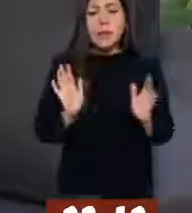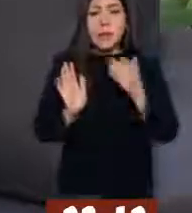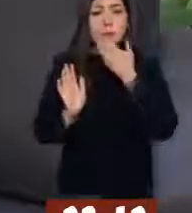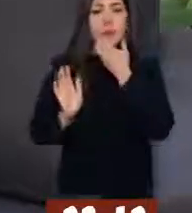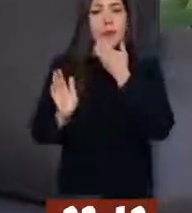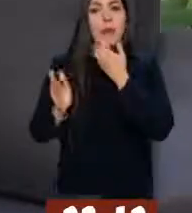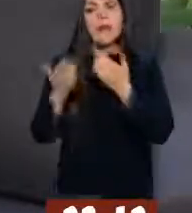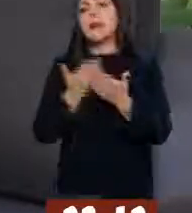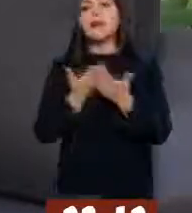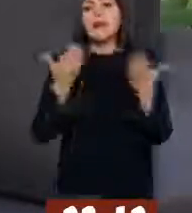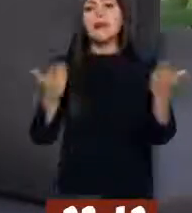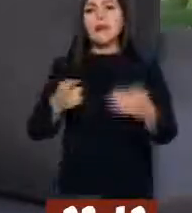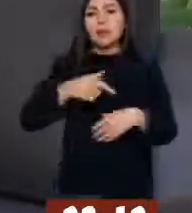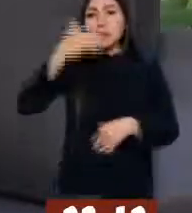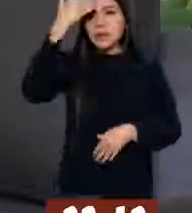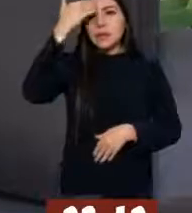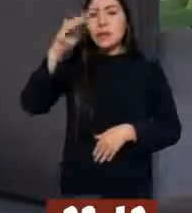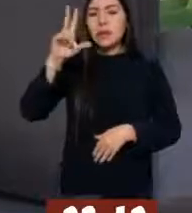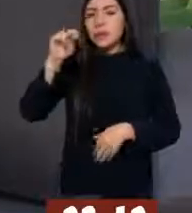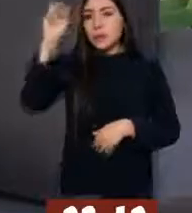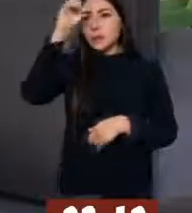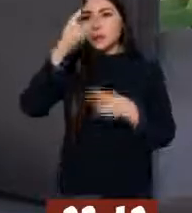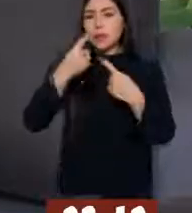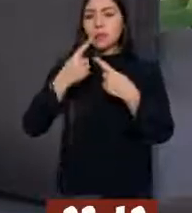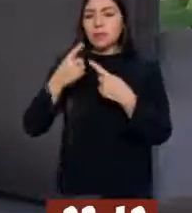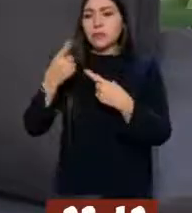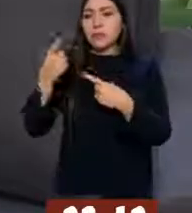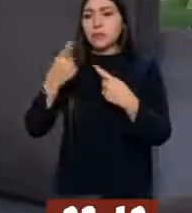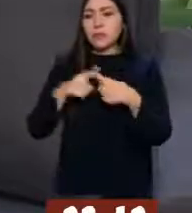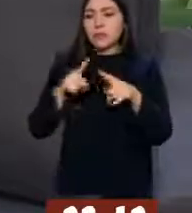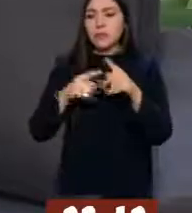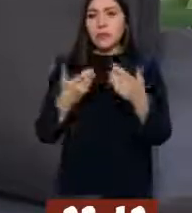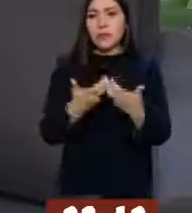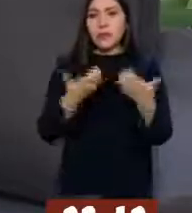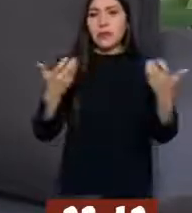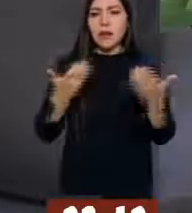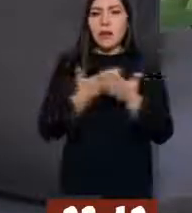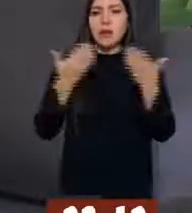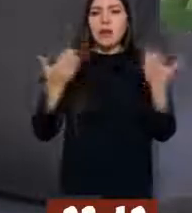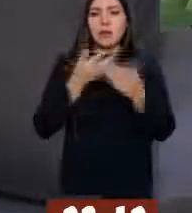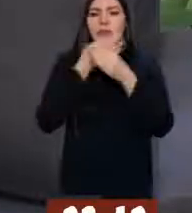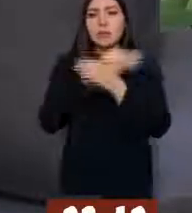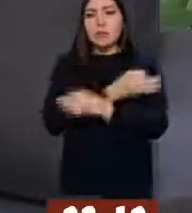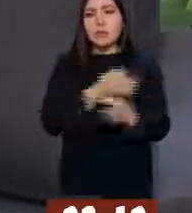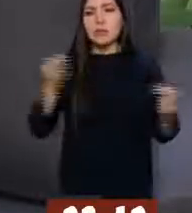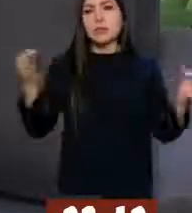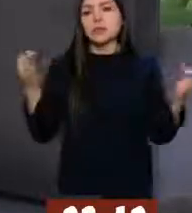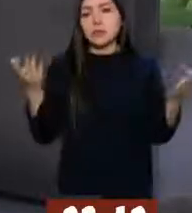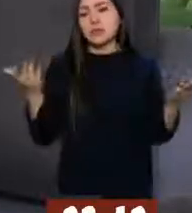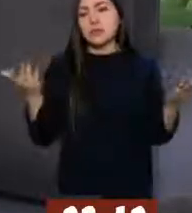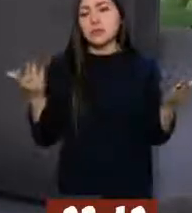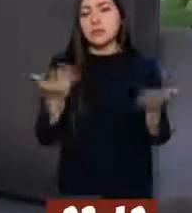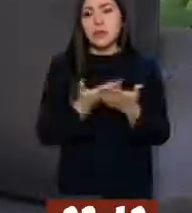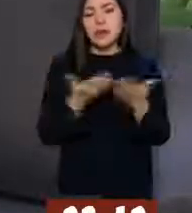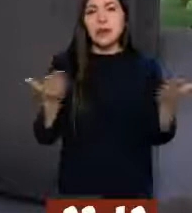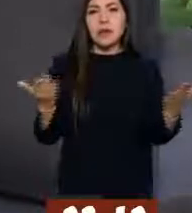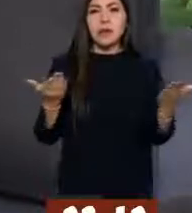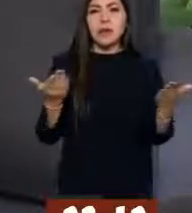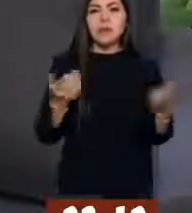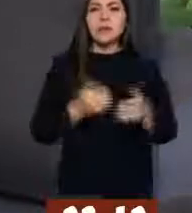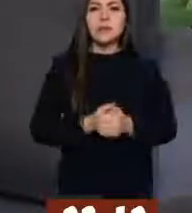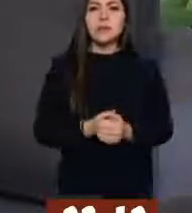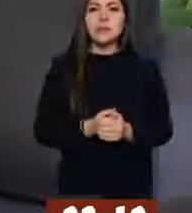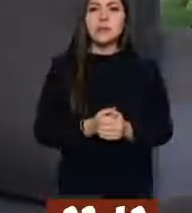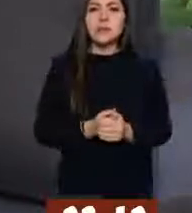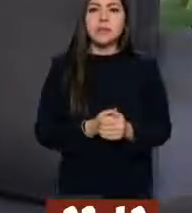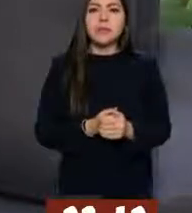ahora nos enteramos de estas diferencias se ventilan y en el fondo de todo, bueno, lo